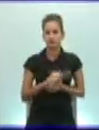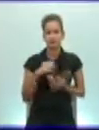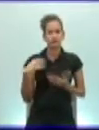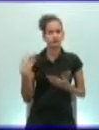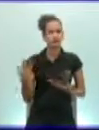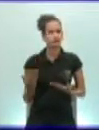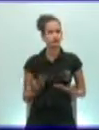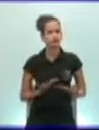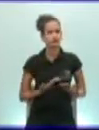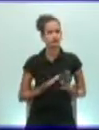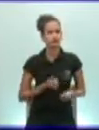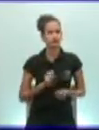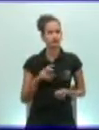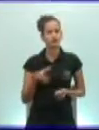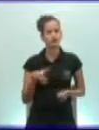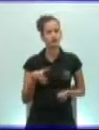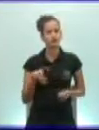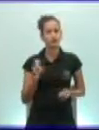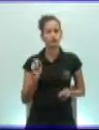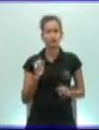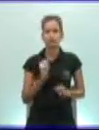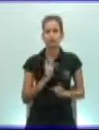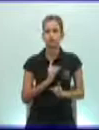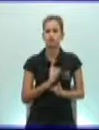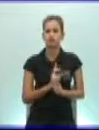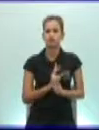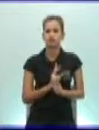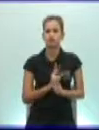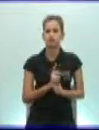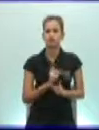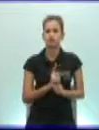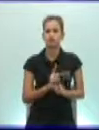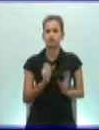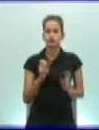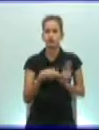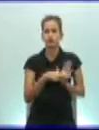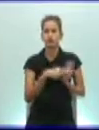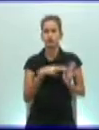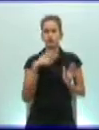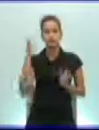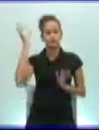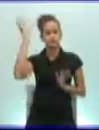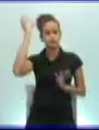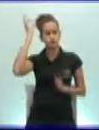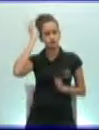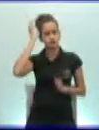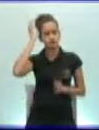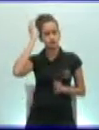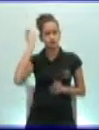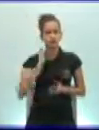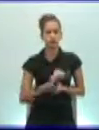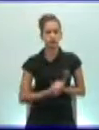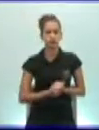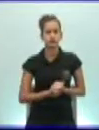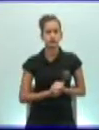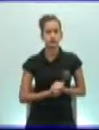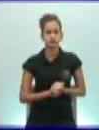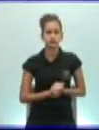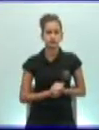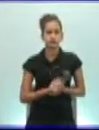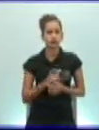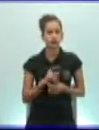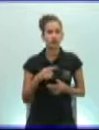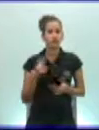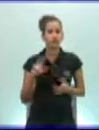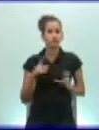asignatura Lengua Española, donde continuaremos ejercitando contenidos ya trabajados acá en estos encuentros